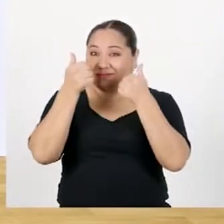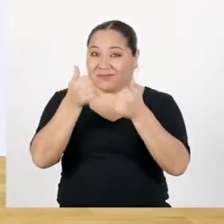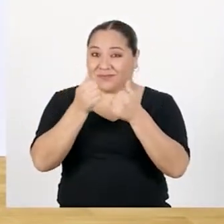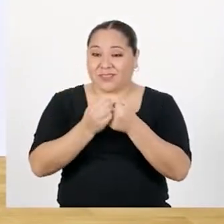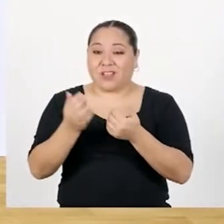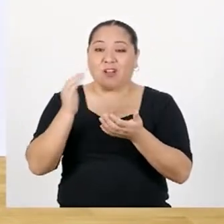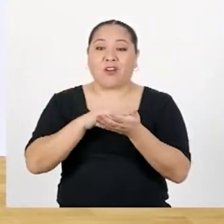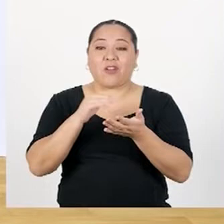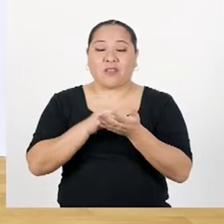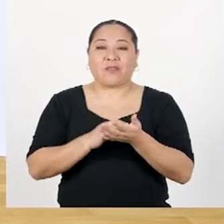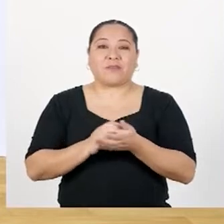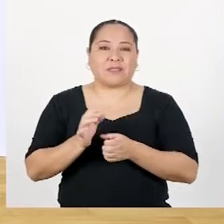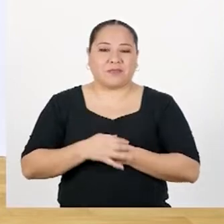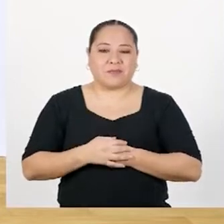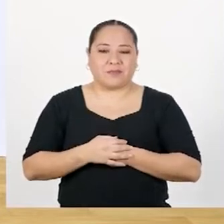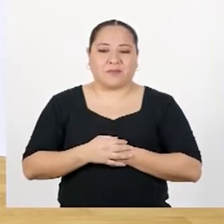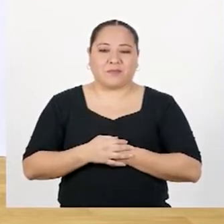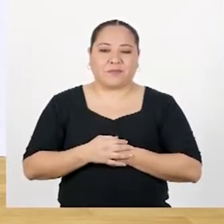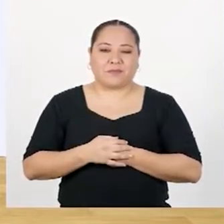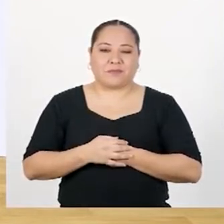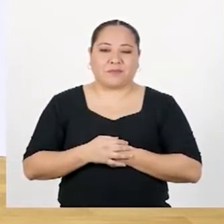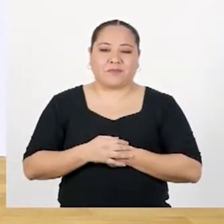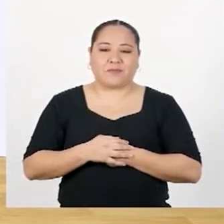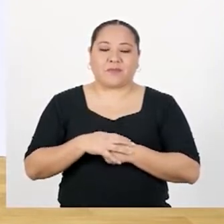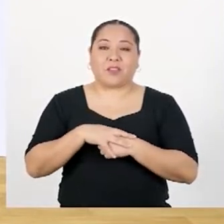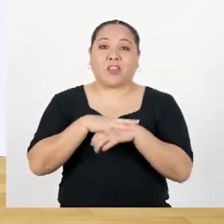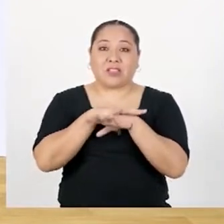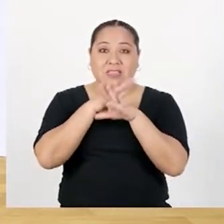Eso es, vamos a realizarlo una vez más.